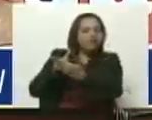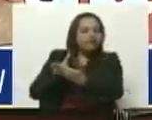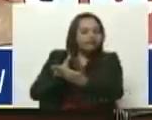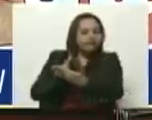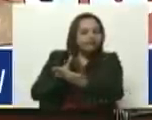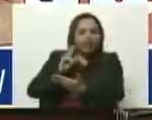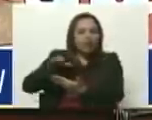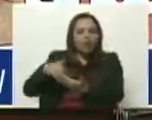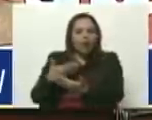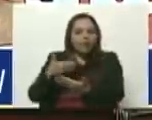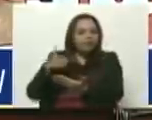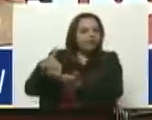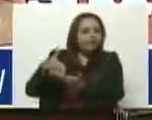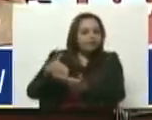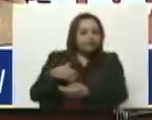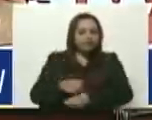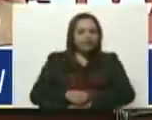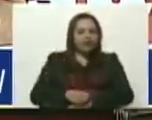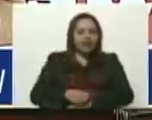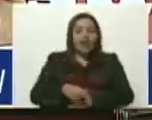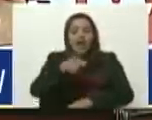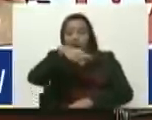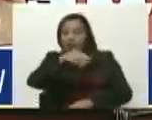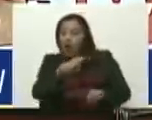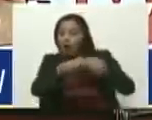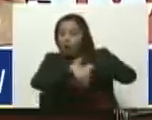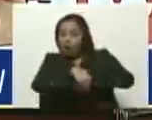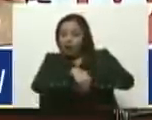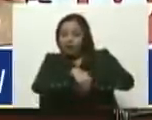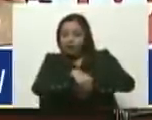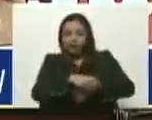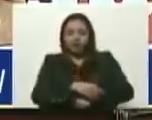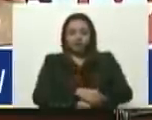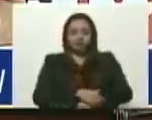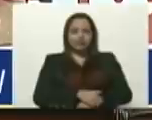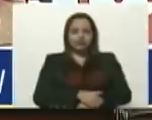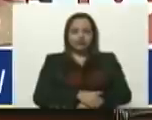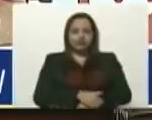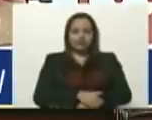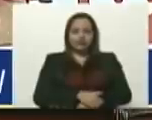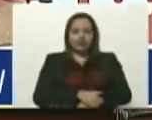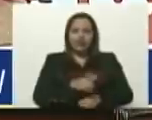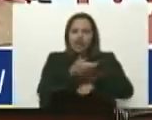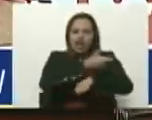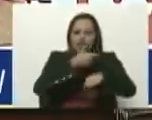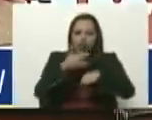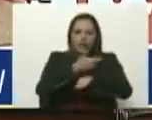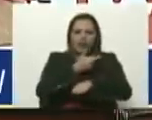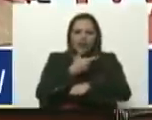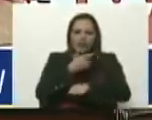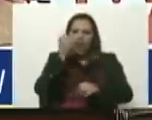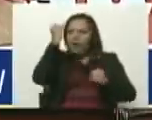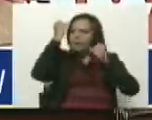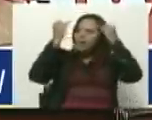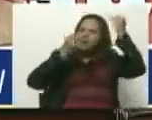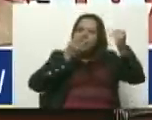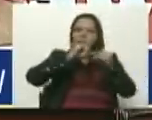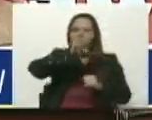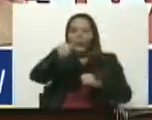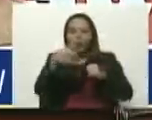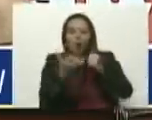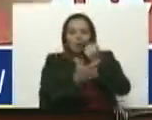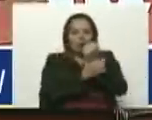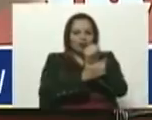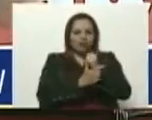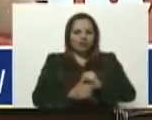poder pasarla ese fue uno de los acuerdos de del gobierno de narnia de why do con ellos